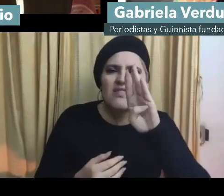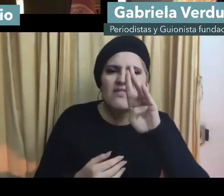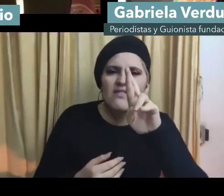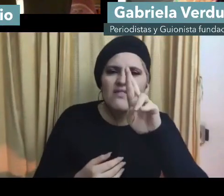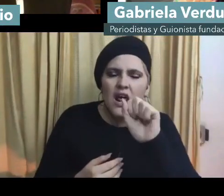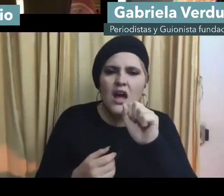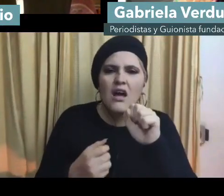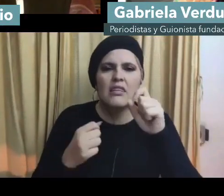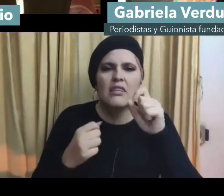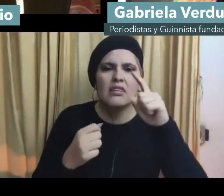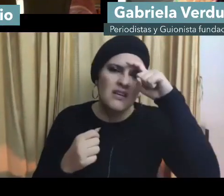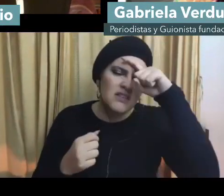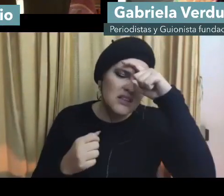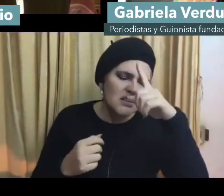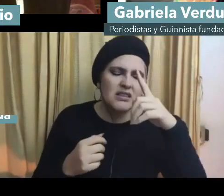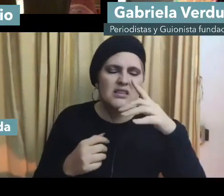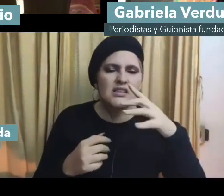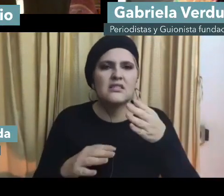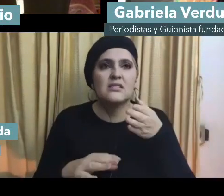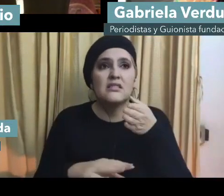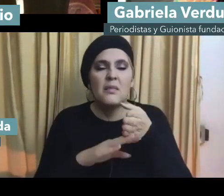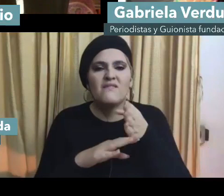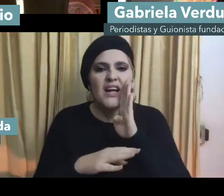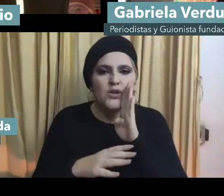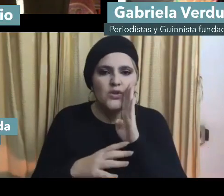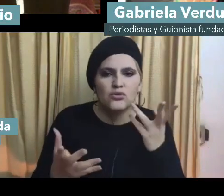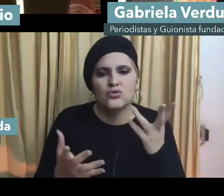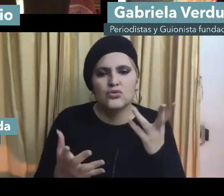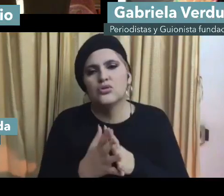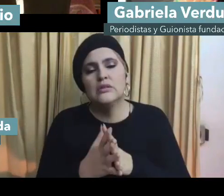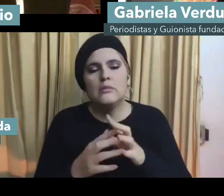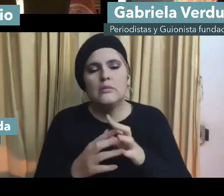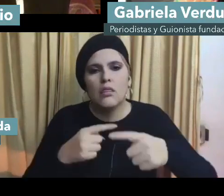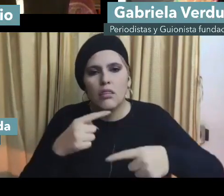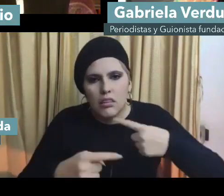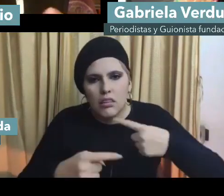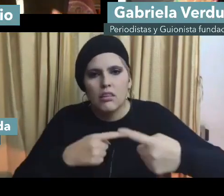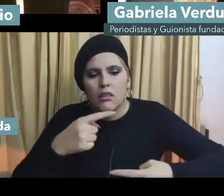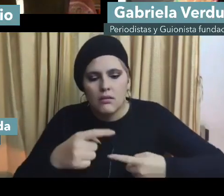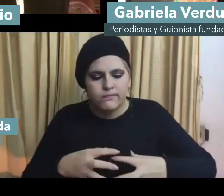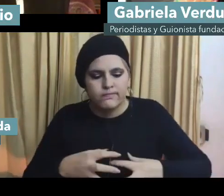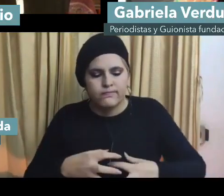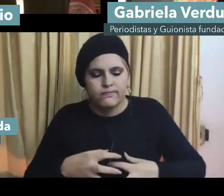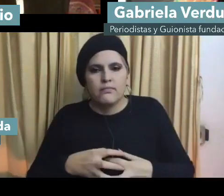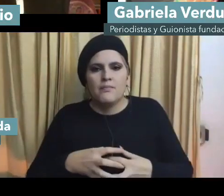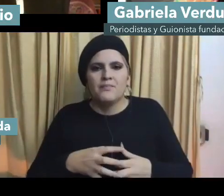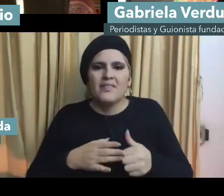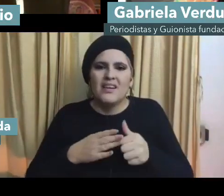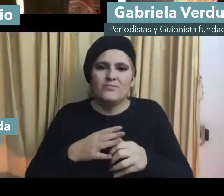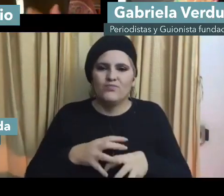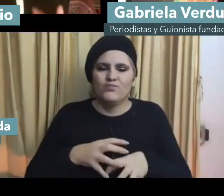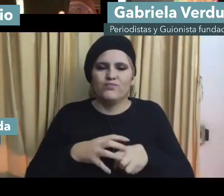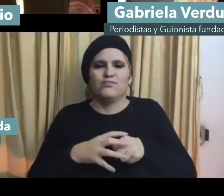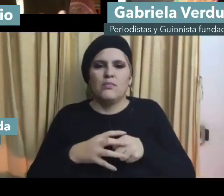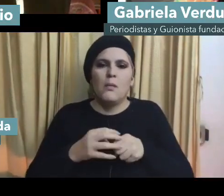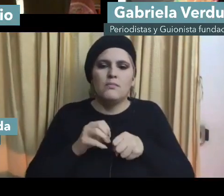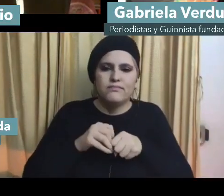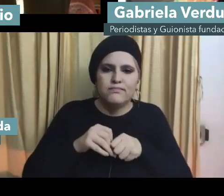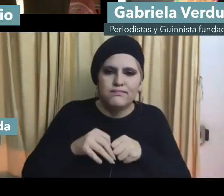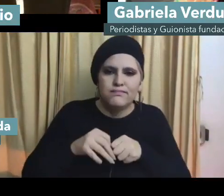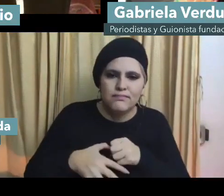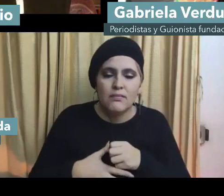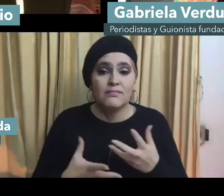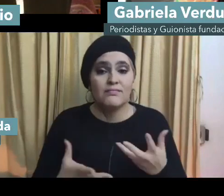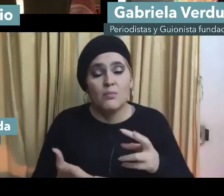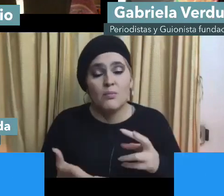vicioso que lleva a formar como un fecaloma, puede empezar a escurrir por los lados y entonces tenemos que estar muy atentos